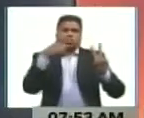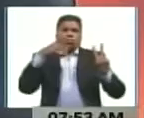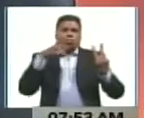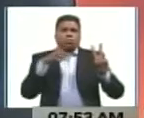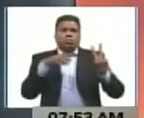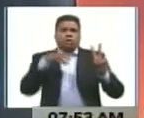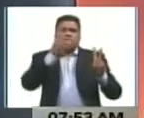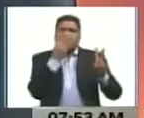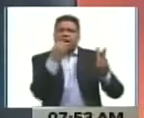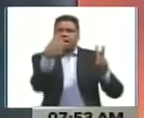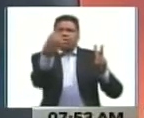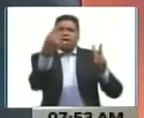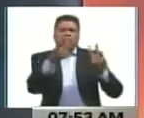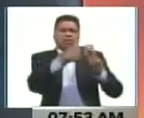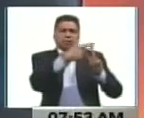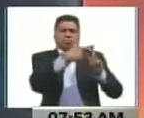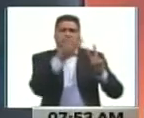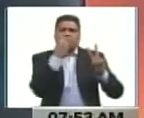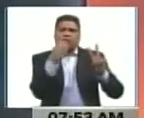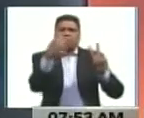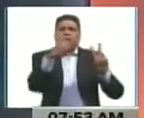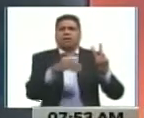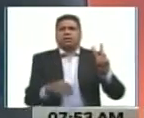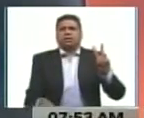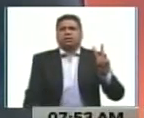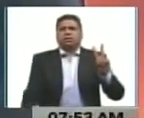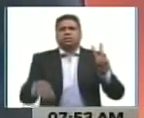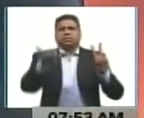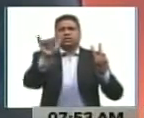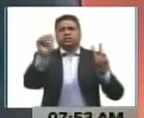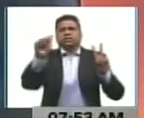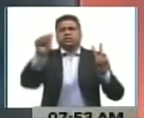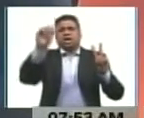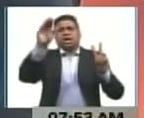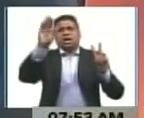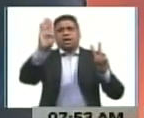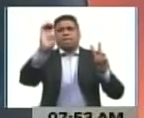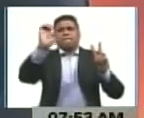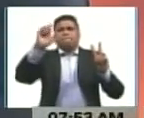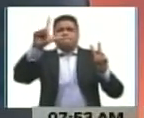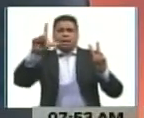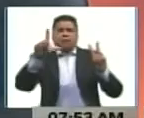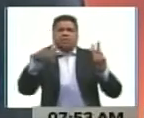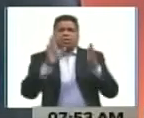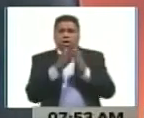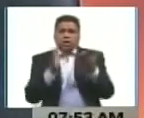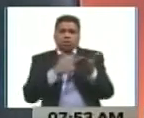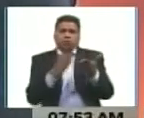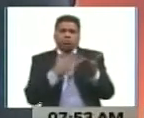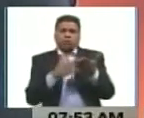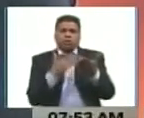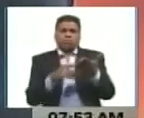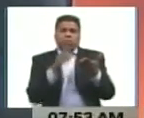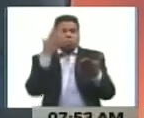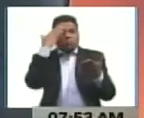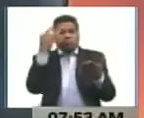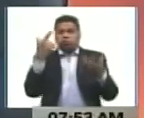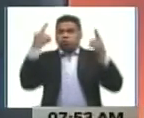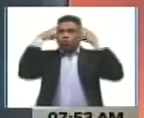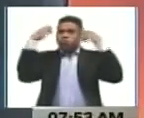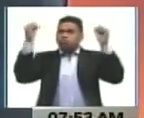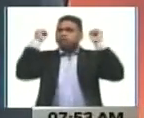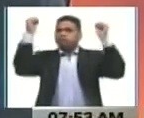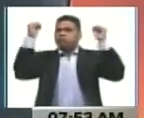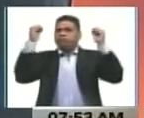en los años 90 por ese libro de hermenéutica del socialismo, que también sostuvo esta palabra tan atacada en